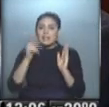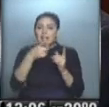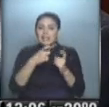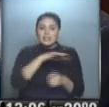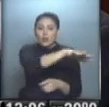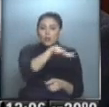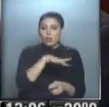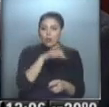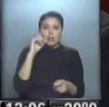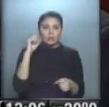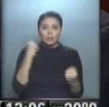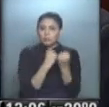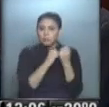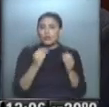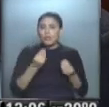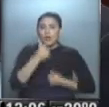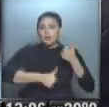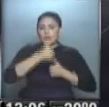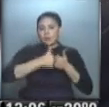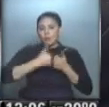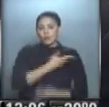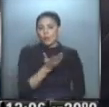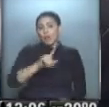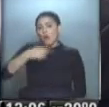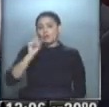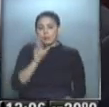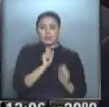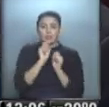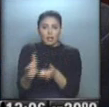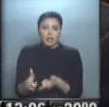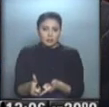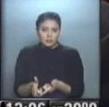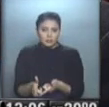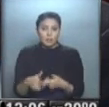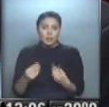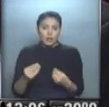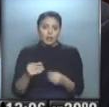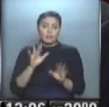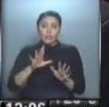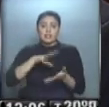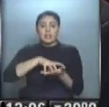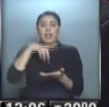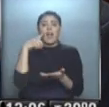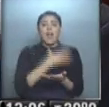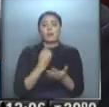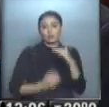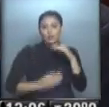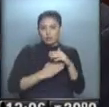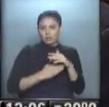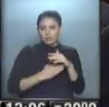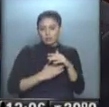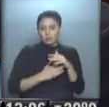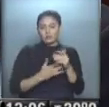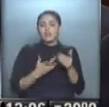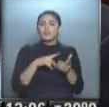espectro se licitan con concurso público, las otras simplemente se adjudican por criterio de la autoridad de aplicación. Y esto tiene que